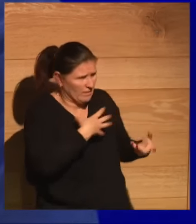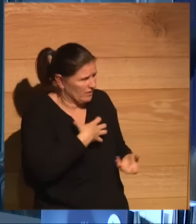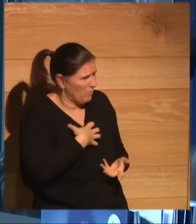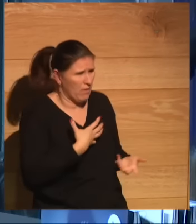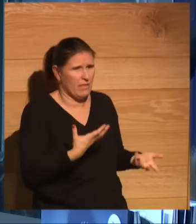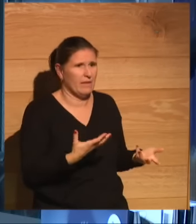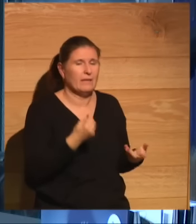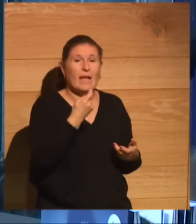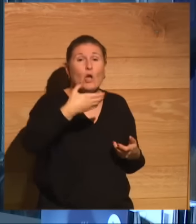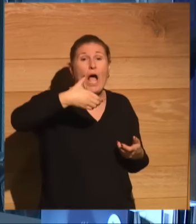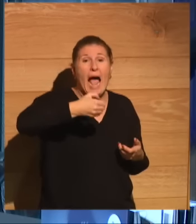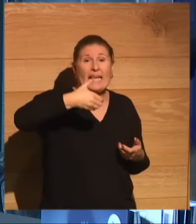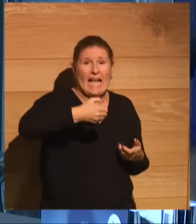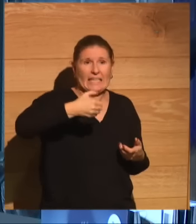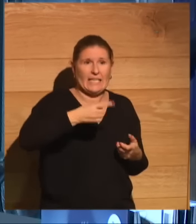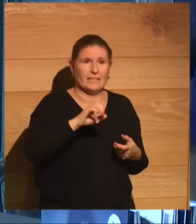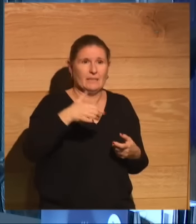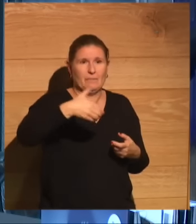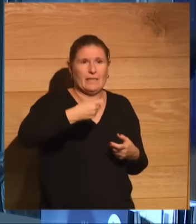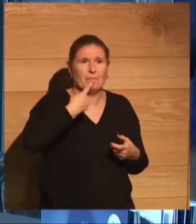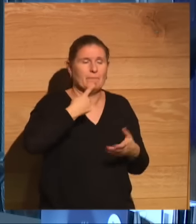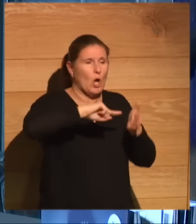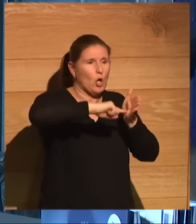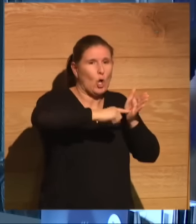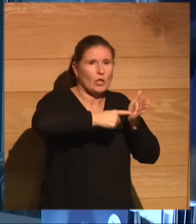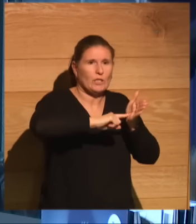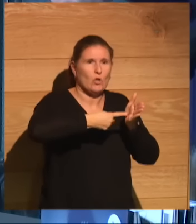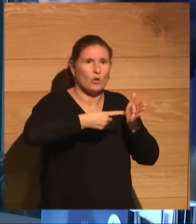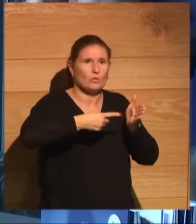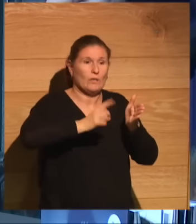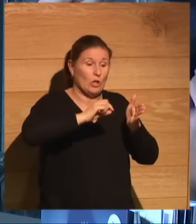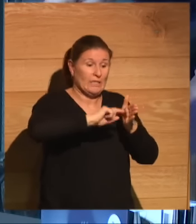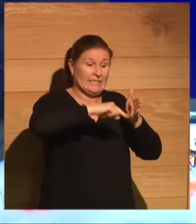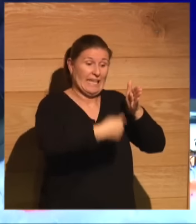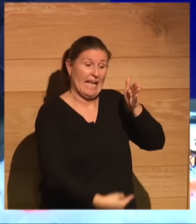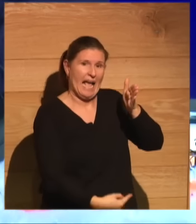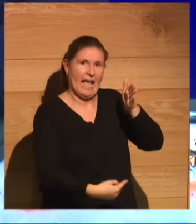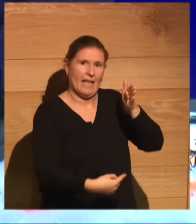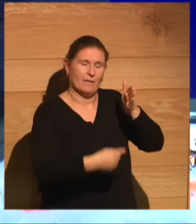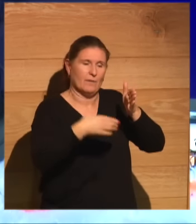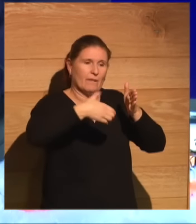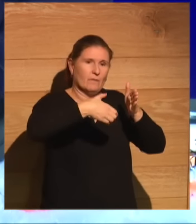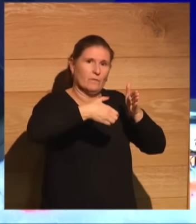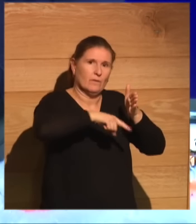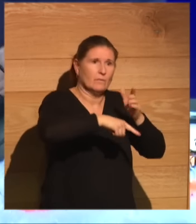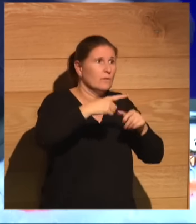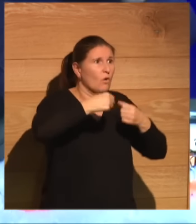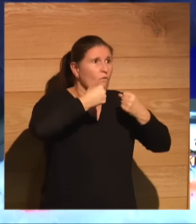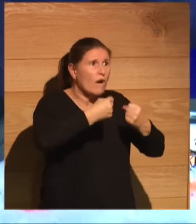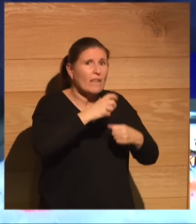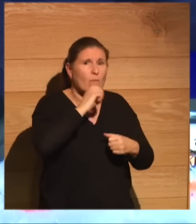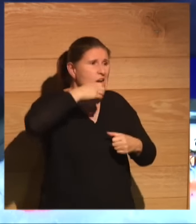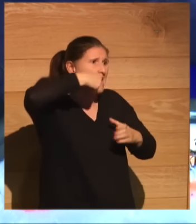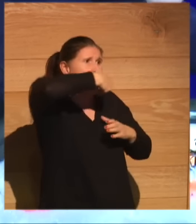Hay alicates que son los que sirven para coger los tornillos de un sitio cuando se te cae, que tienen, claro, que tienen hacia atrás. Pero perdóname, ¿cómo haces fuerza ahí? A no ser que los